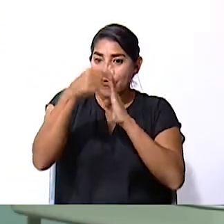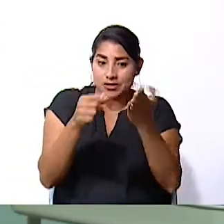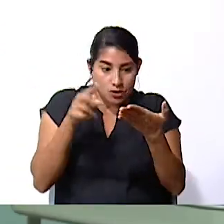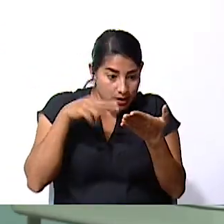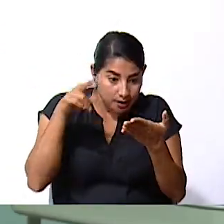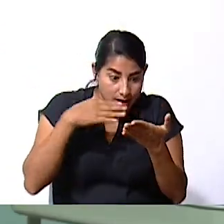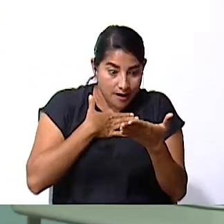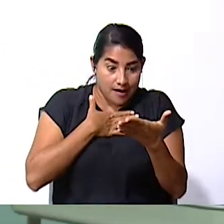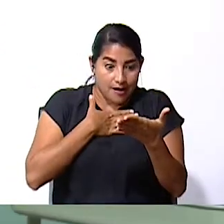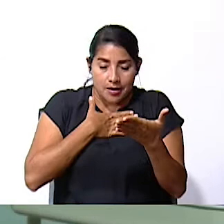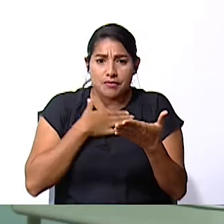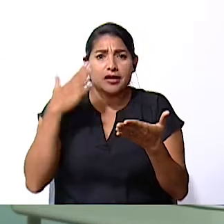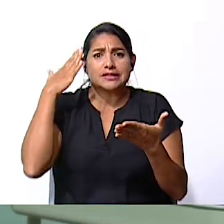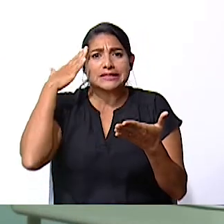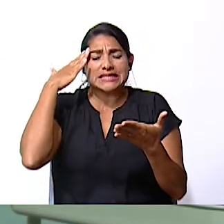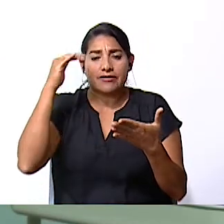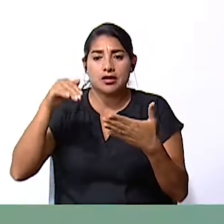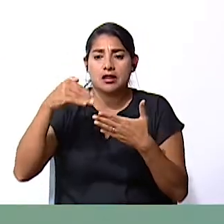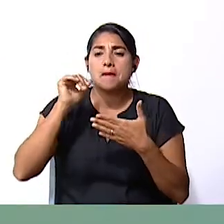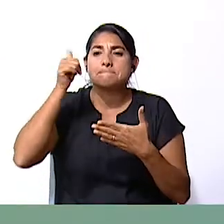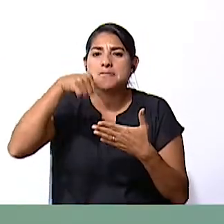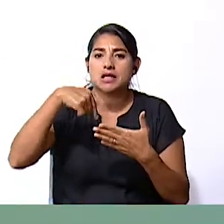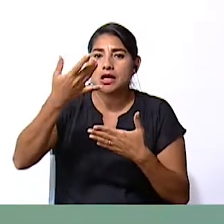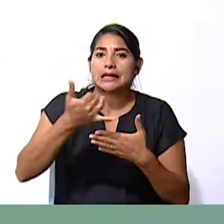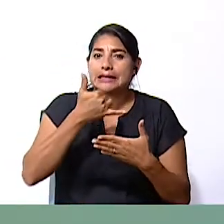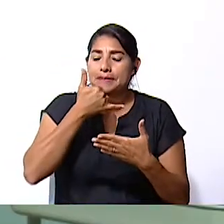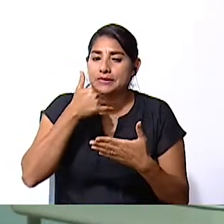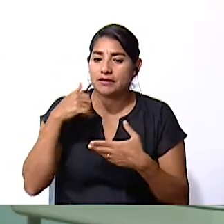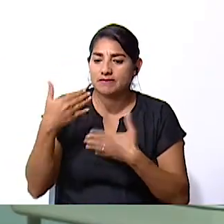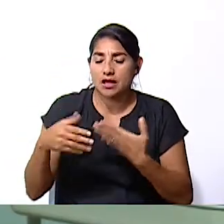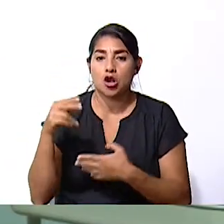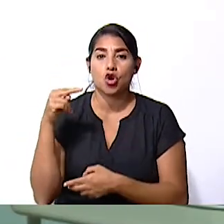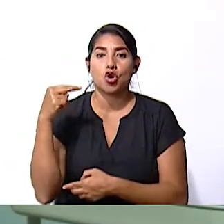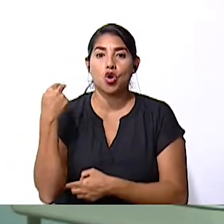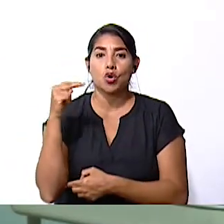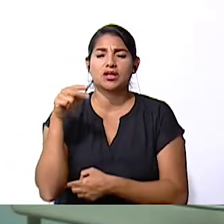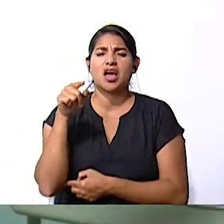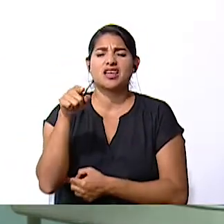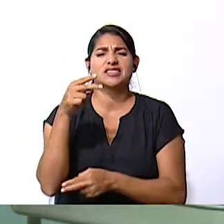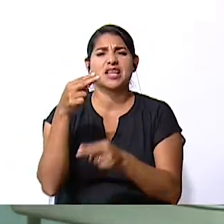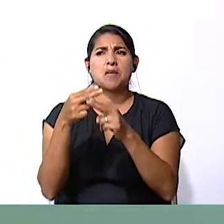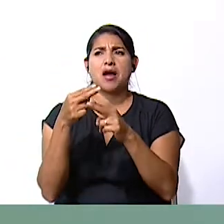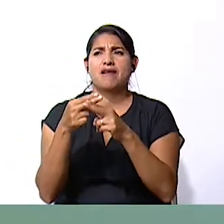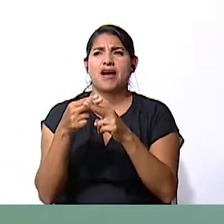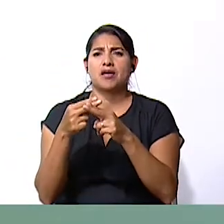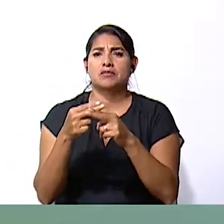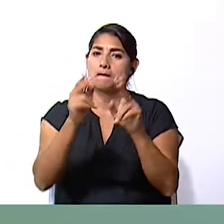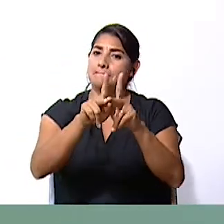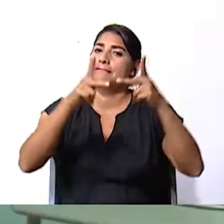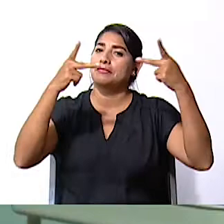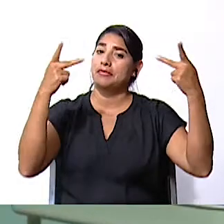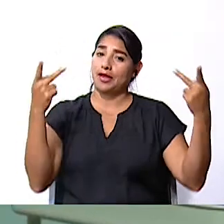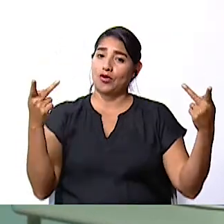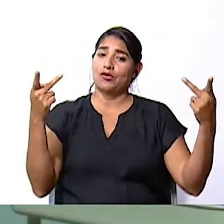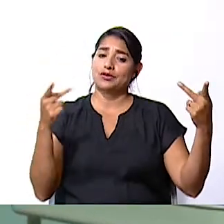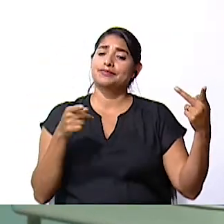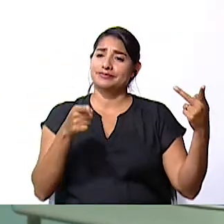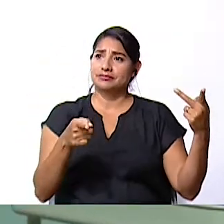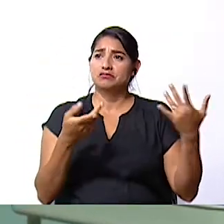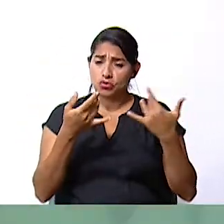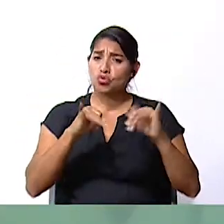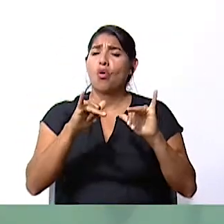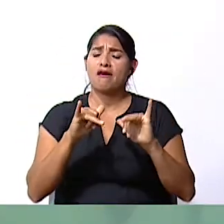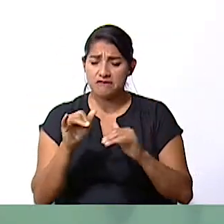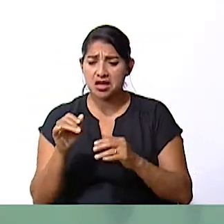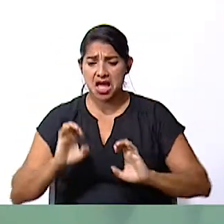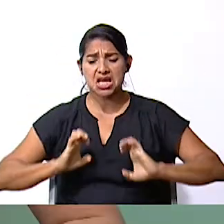ansias para saber hasta el día siguiente las noticias. Eso se llamaban periódicos. Aún tenemos